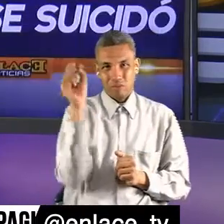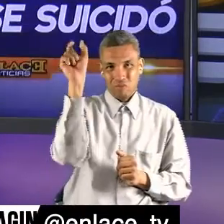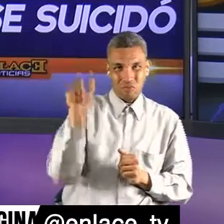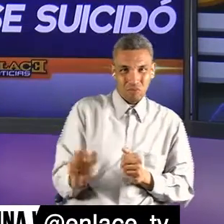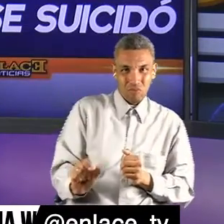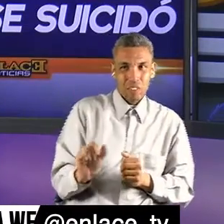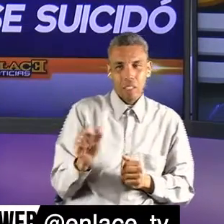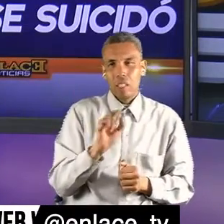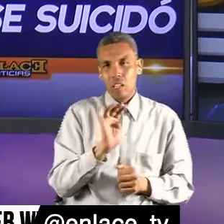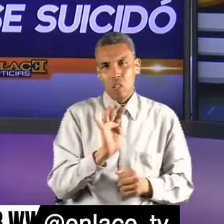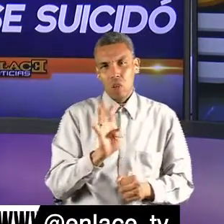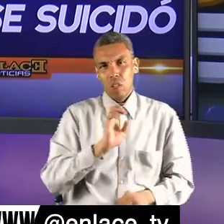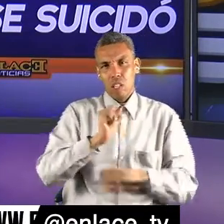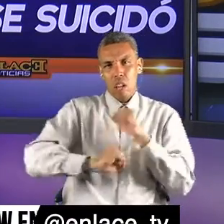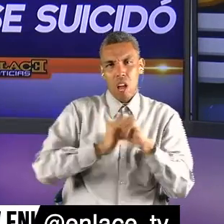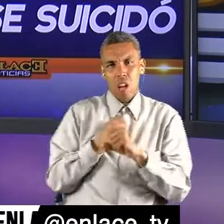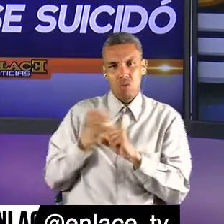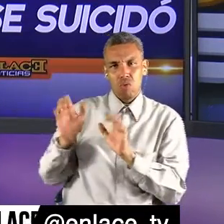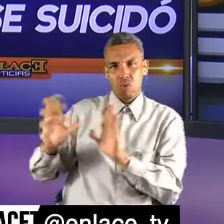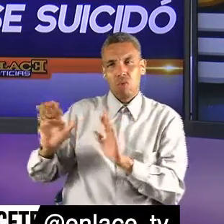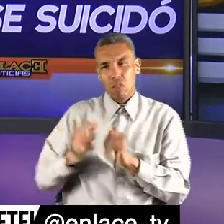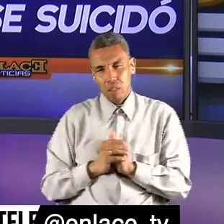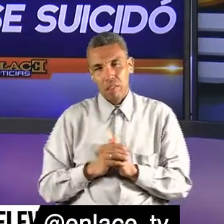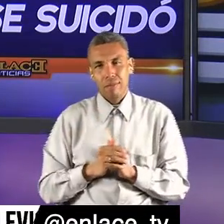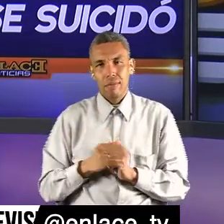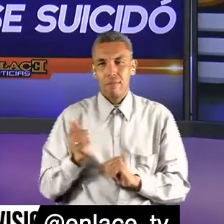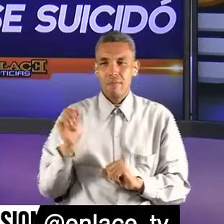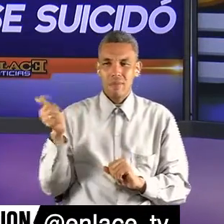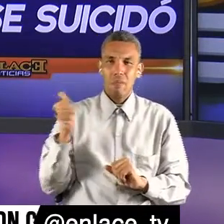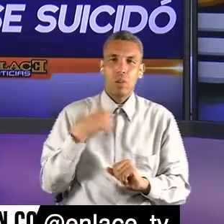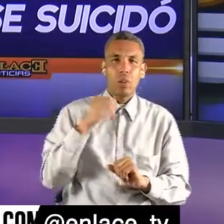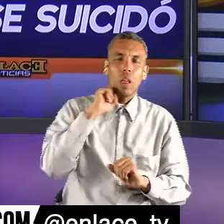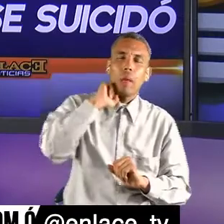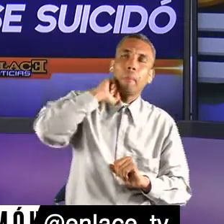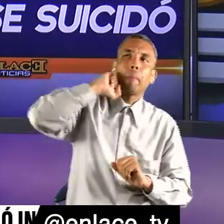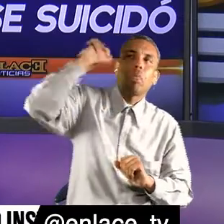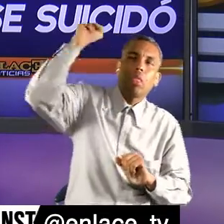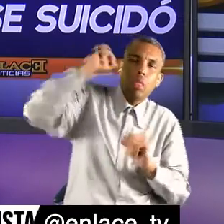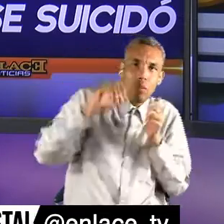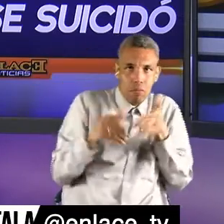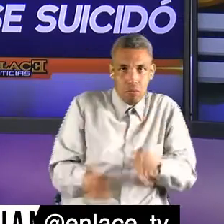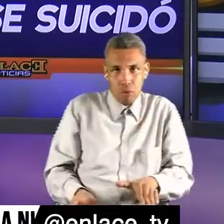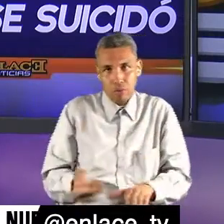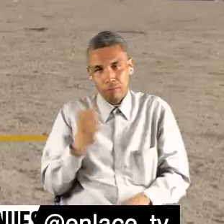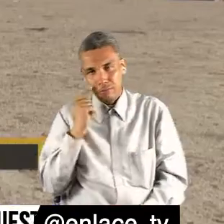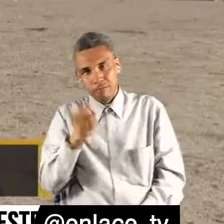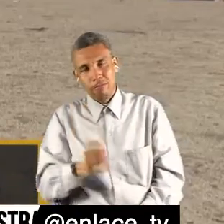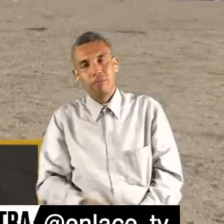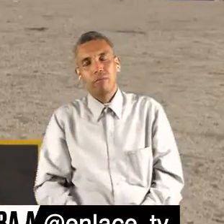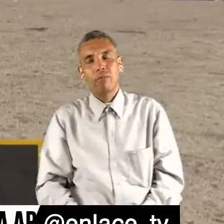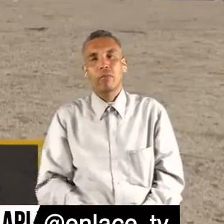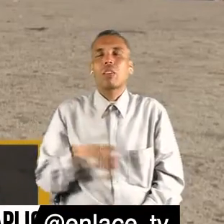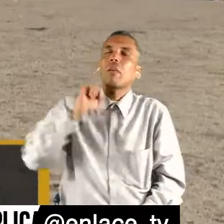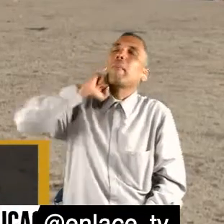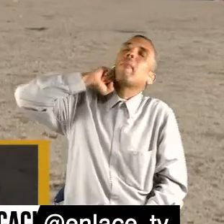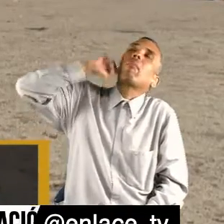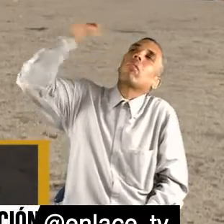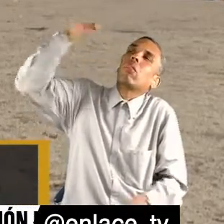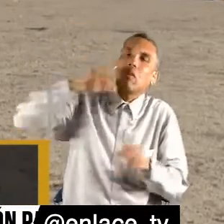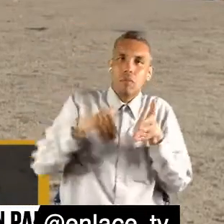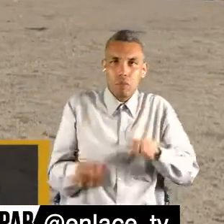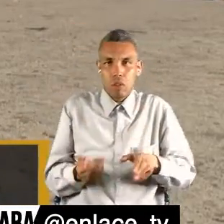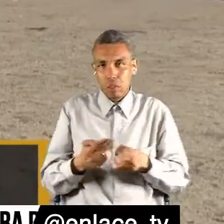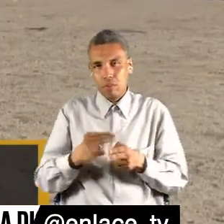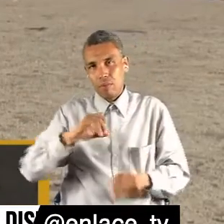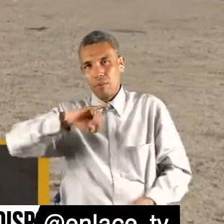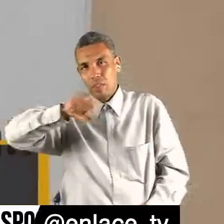su propia vivienda en el barrio Miraflores, ubicada en la conocida calle de los Mangos. La víctima fue identificada como Jairo